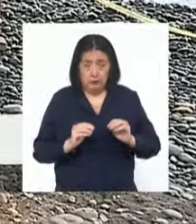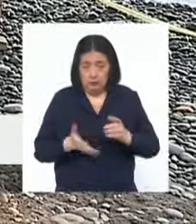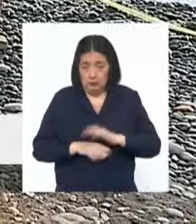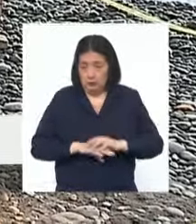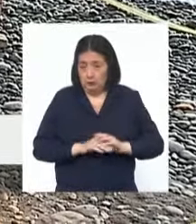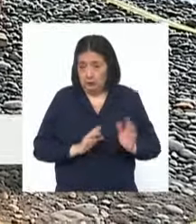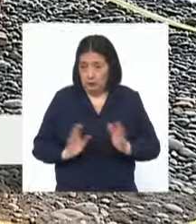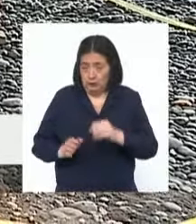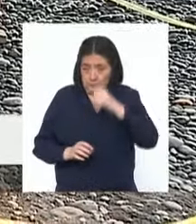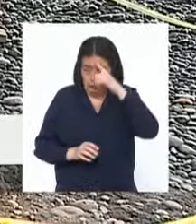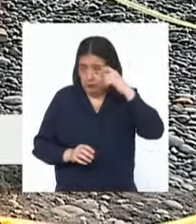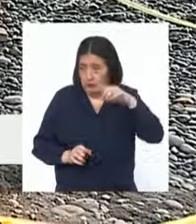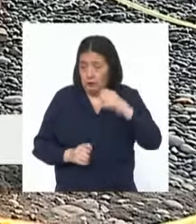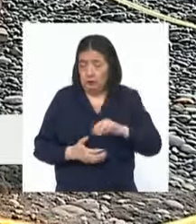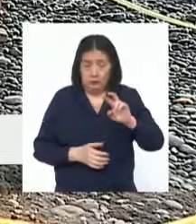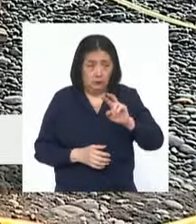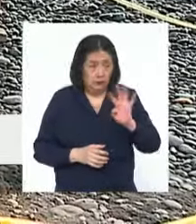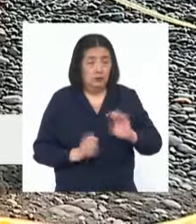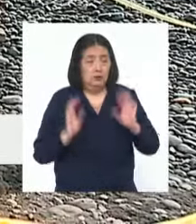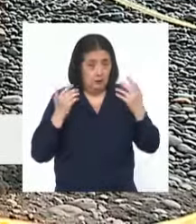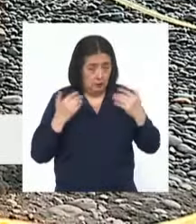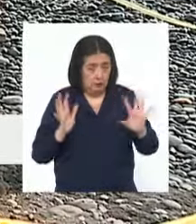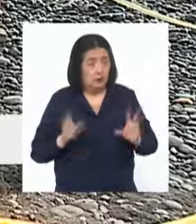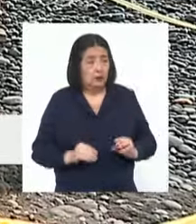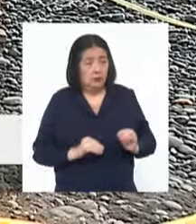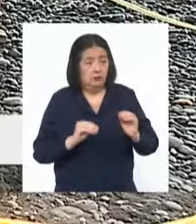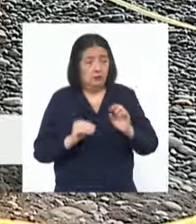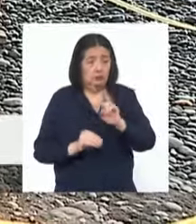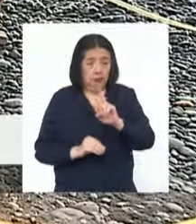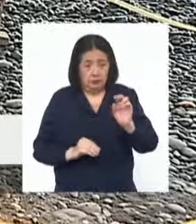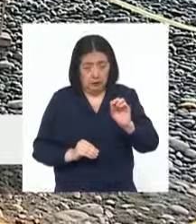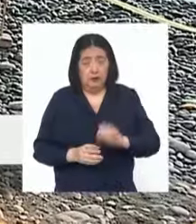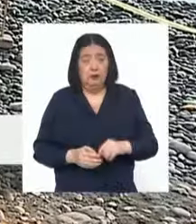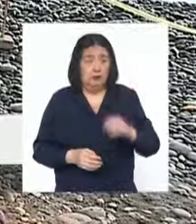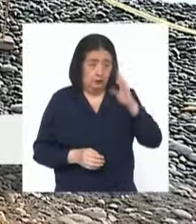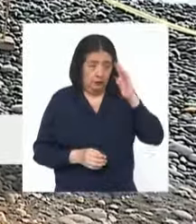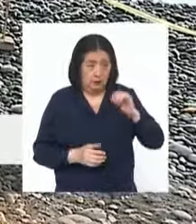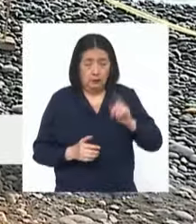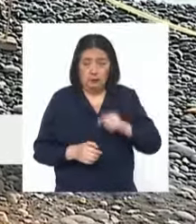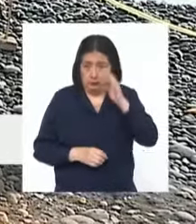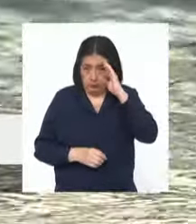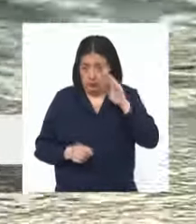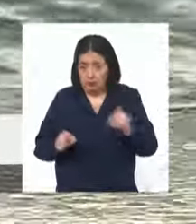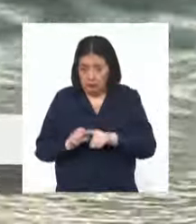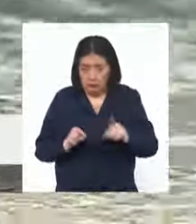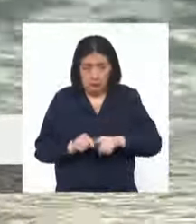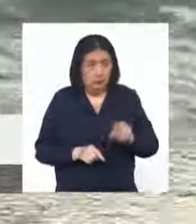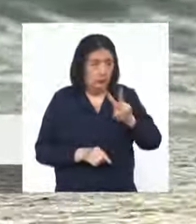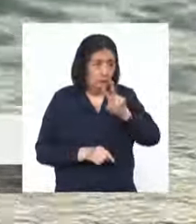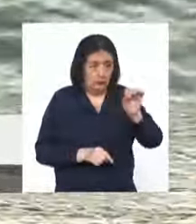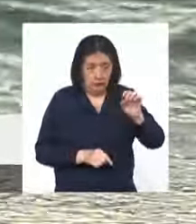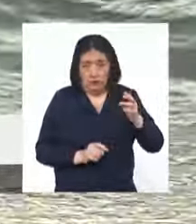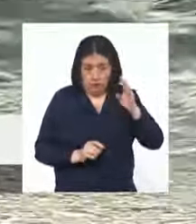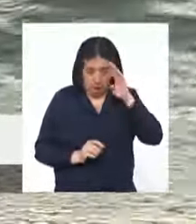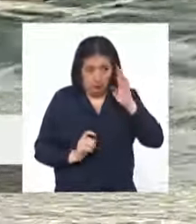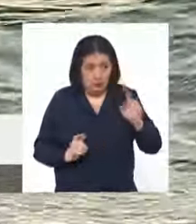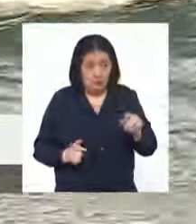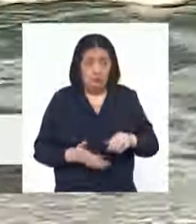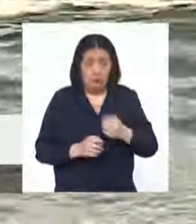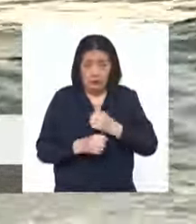el plan de operaciones verano 2024, donde hemos puesto a disposición 20 serenos acá. La Policía Nacional también ha puesto 20 personal